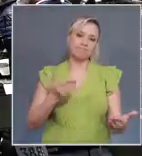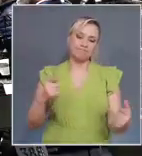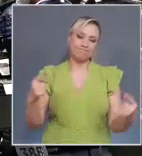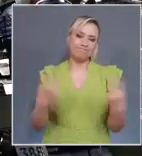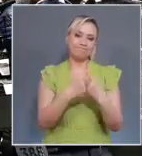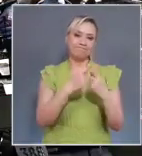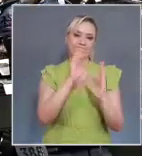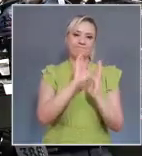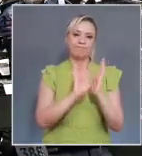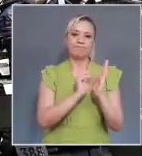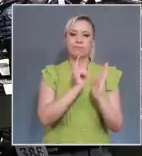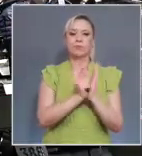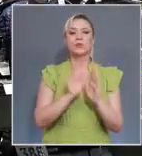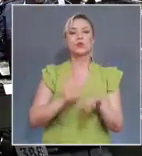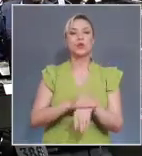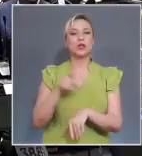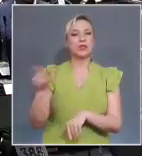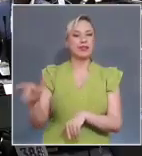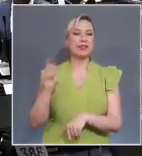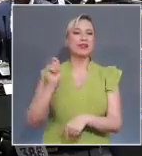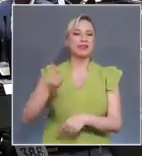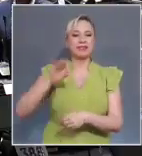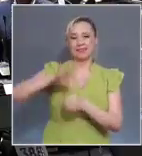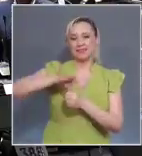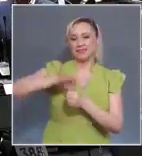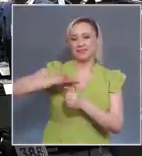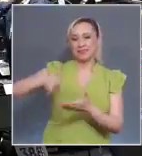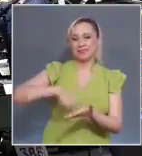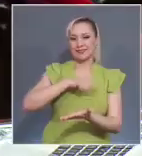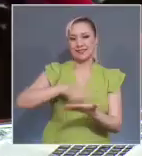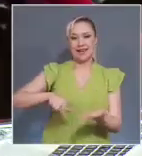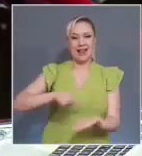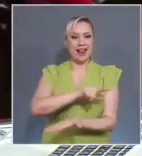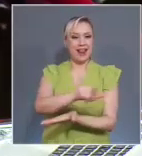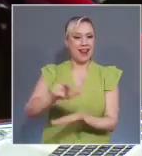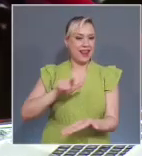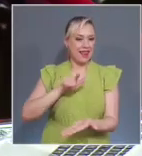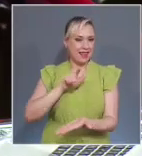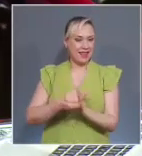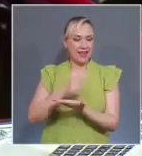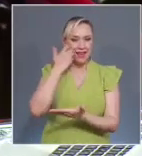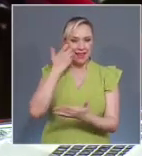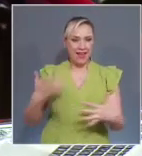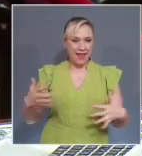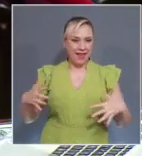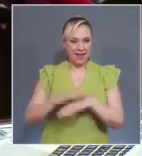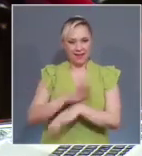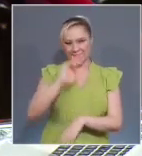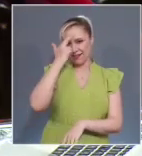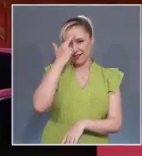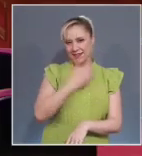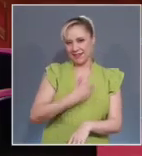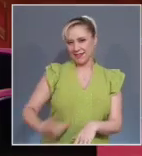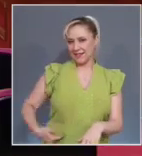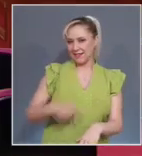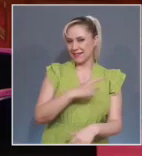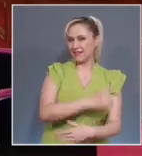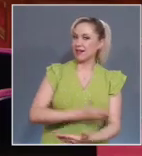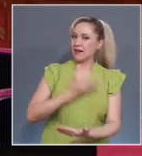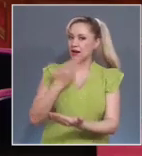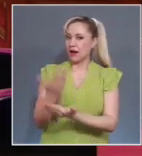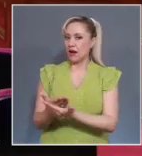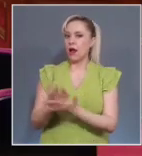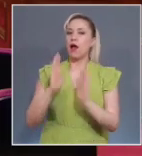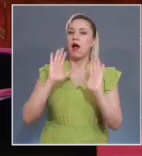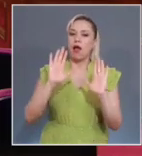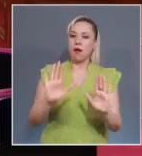promovidas en contra de la segunda parte de las reformas político-electorales para dar paso a la elaboración del proyecto de sentencia que sobre este tema